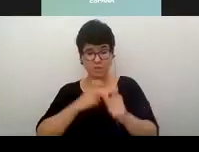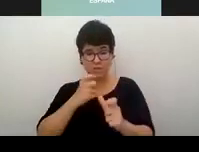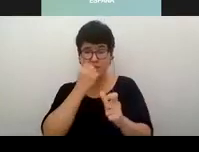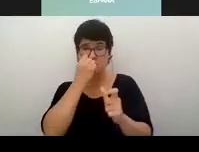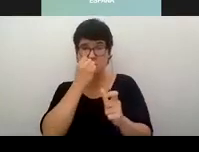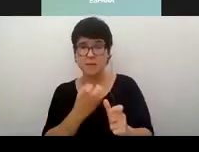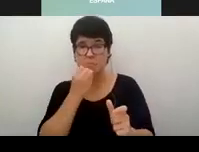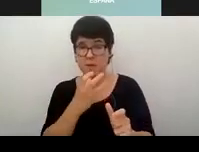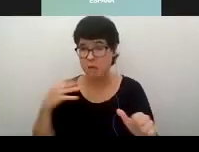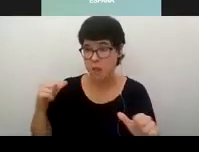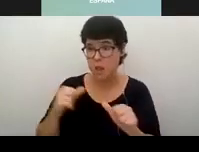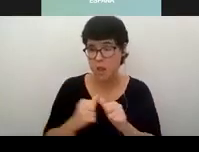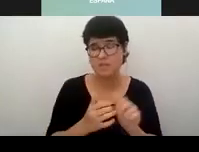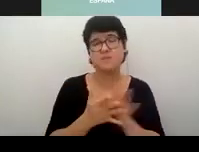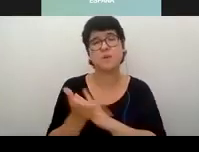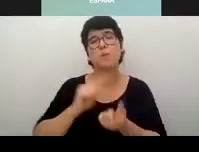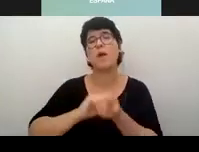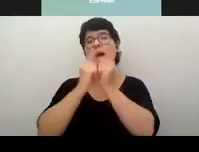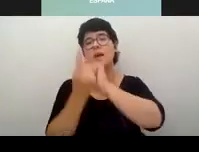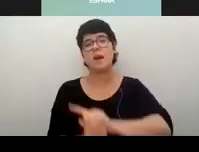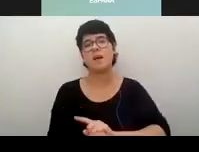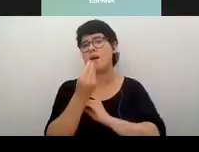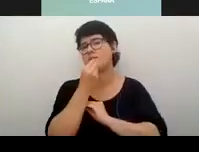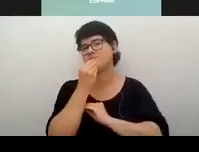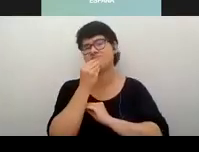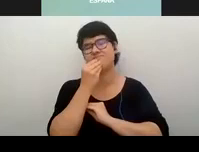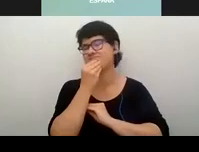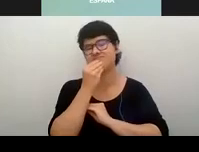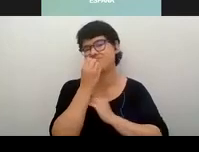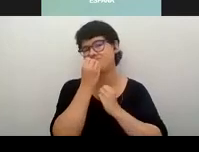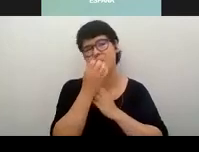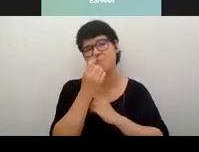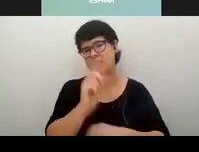algo menos adecuado, menos saludable.